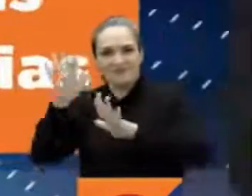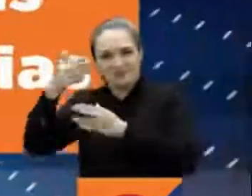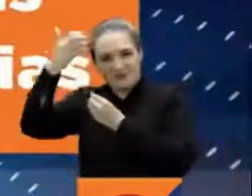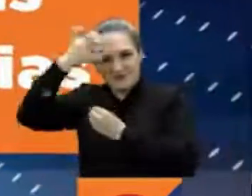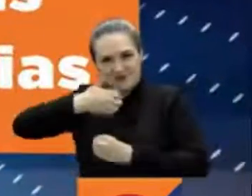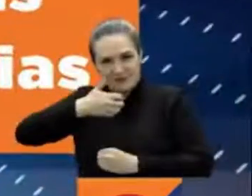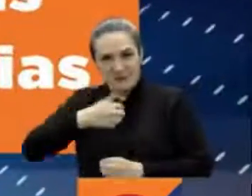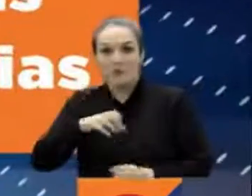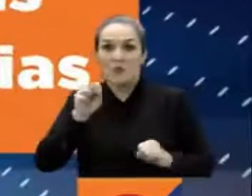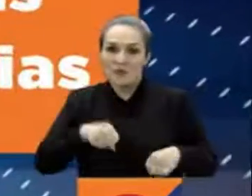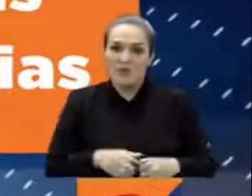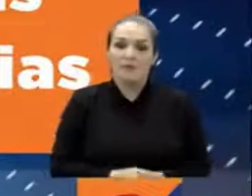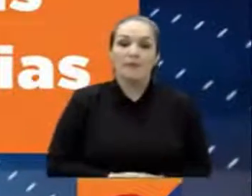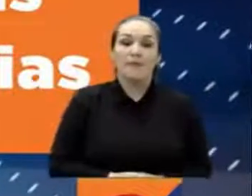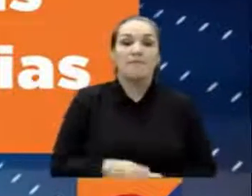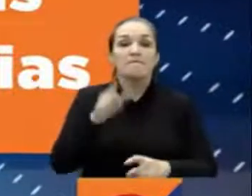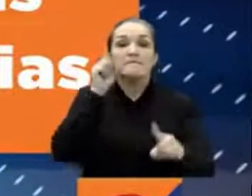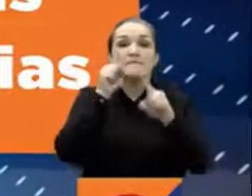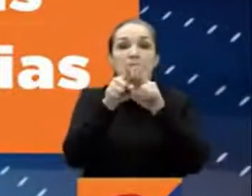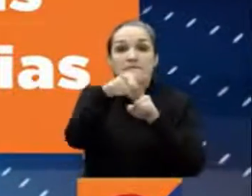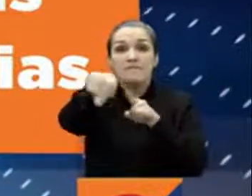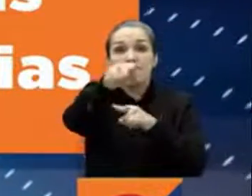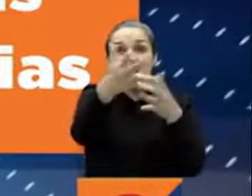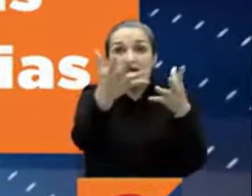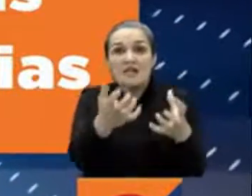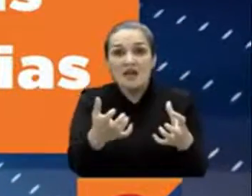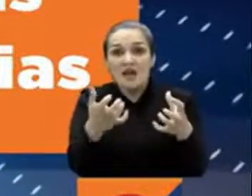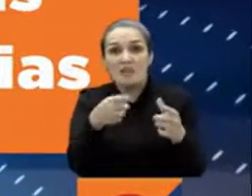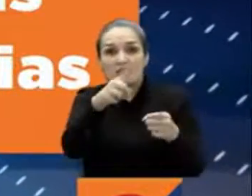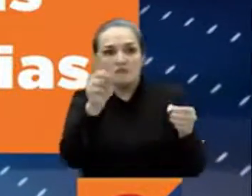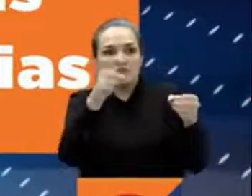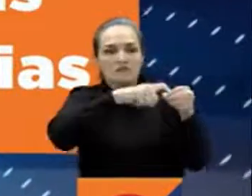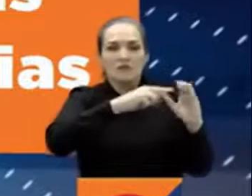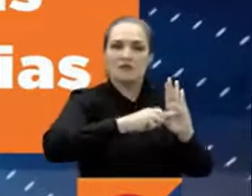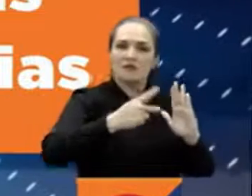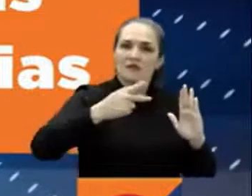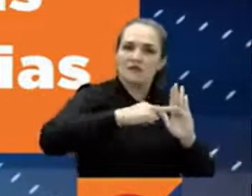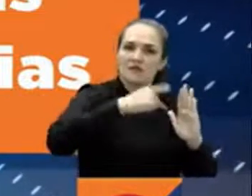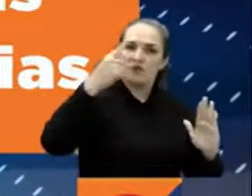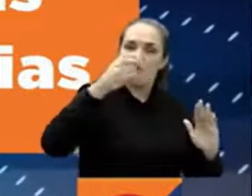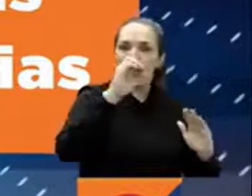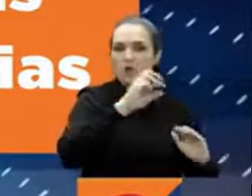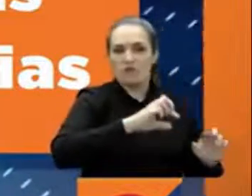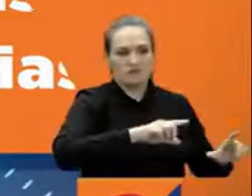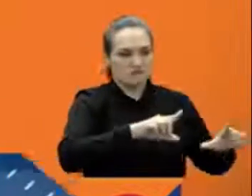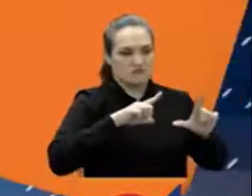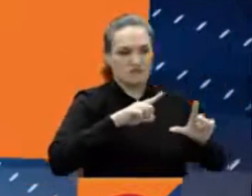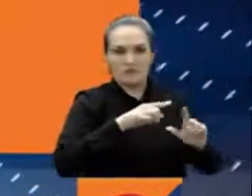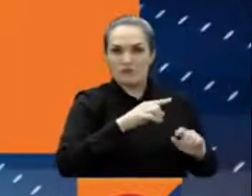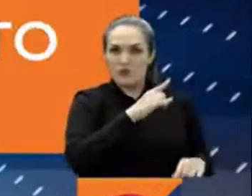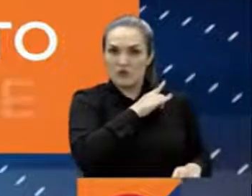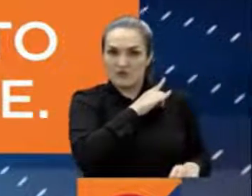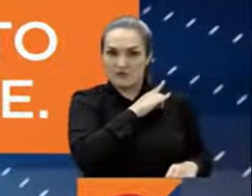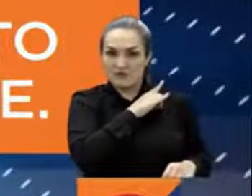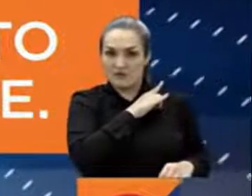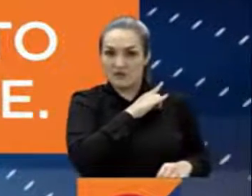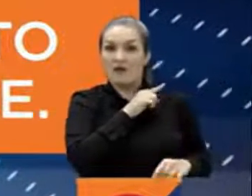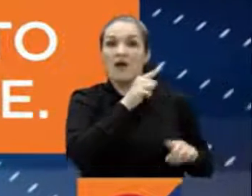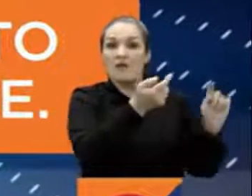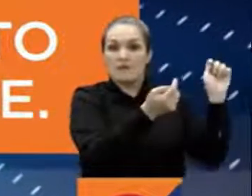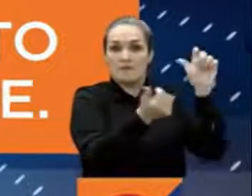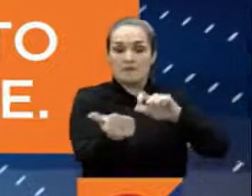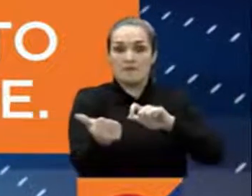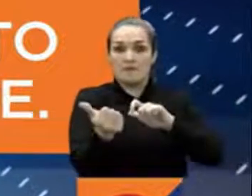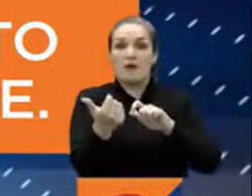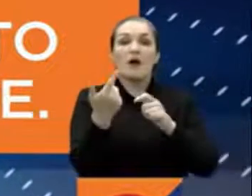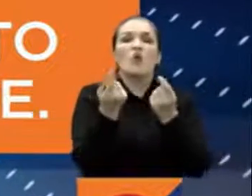Atentos porque el programa está dirigido para quienes quieran realizar carreras técnicas, tecnológicas y universitarias y se financia hasta 11 salarios mínimos para